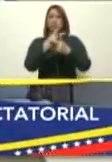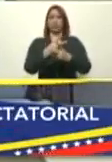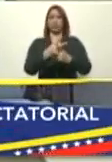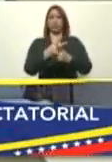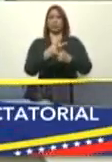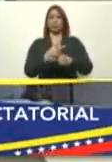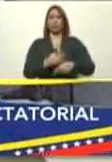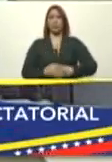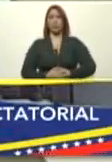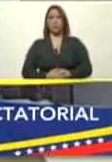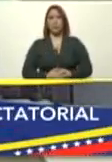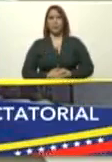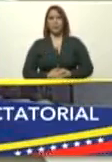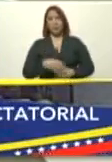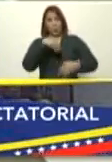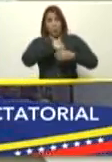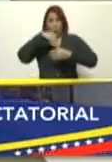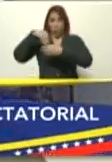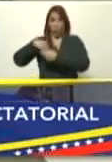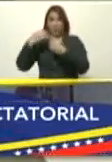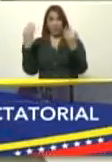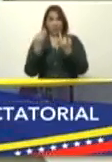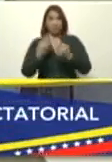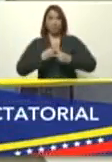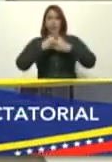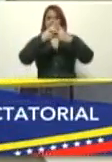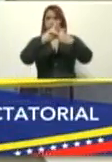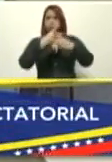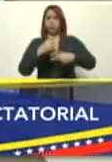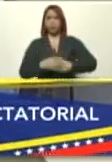da. La cuarentena siempre fue voluntaria,